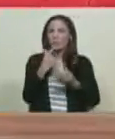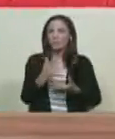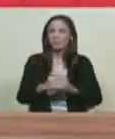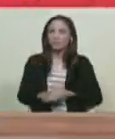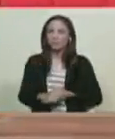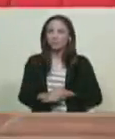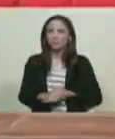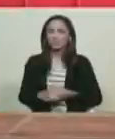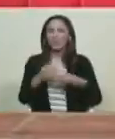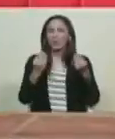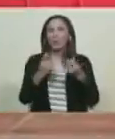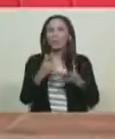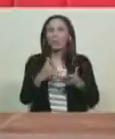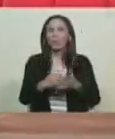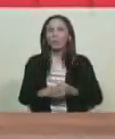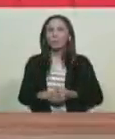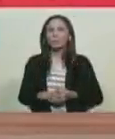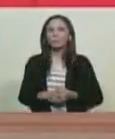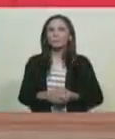¿Cómo?